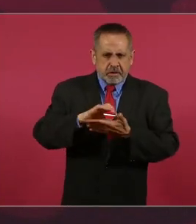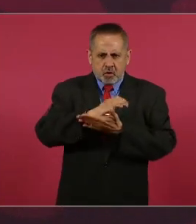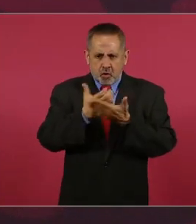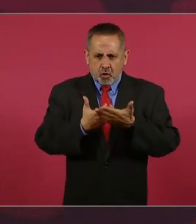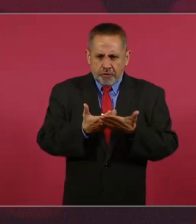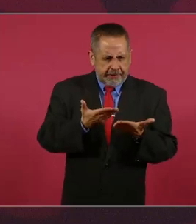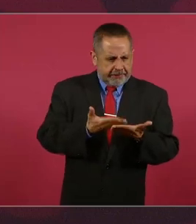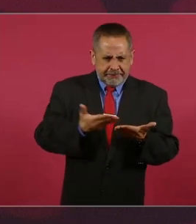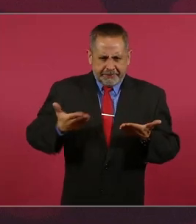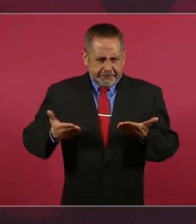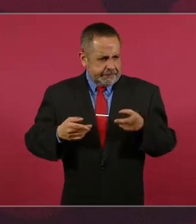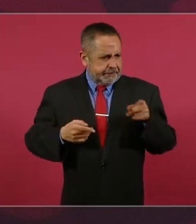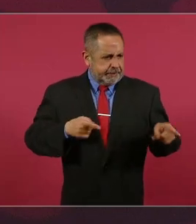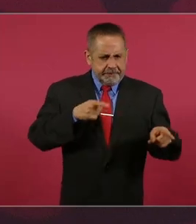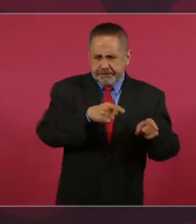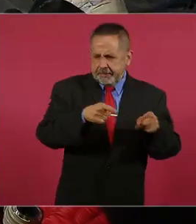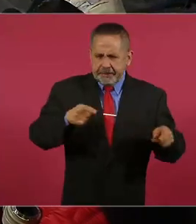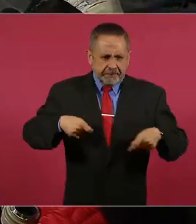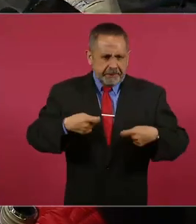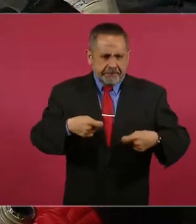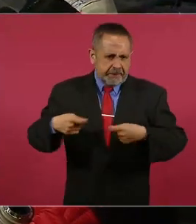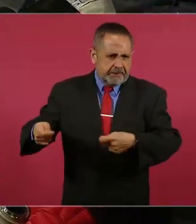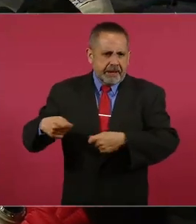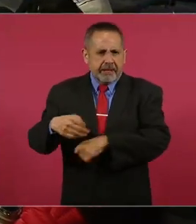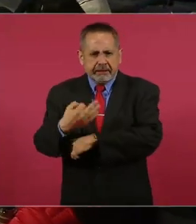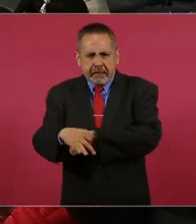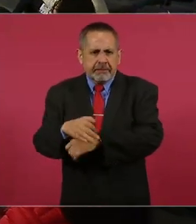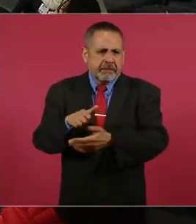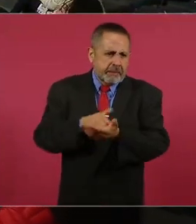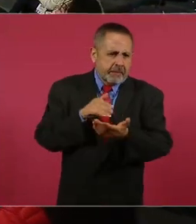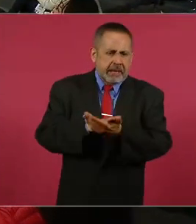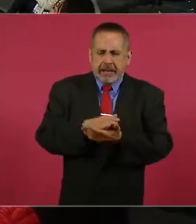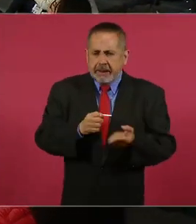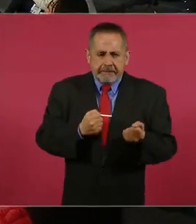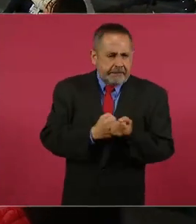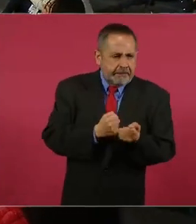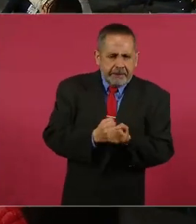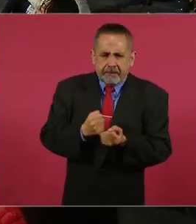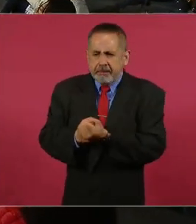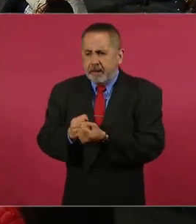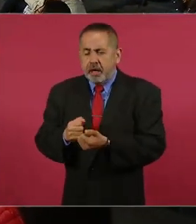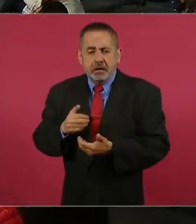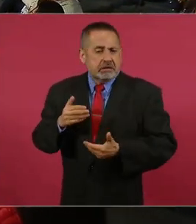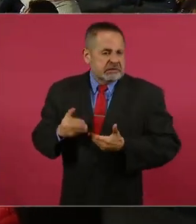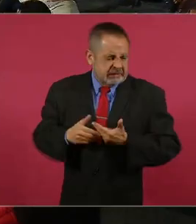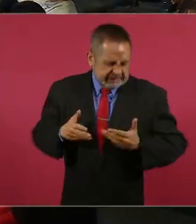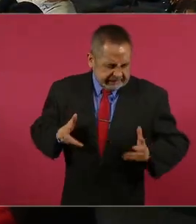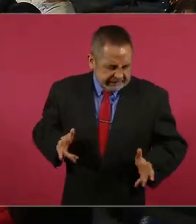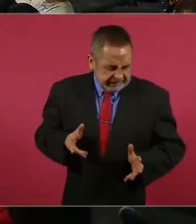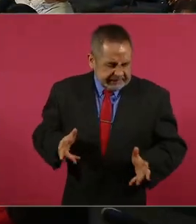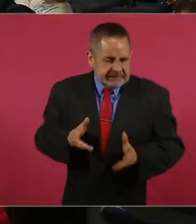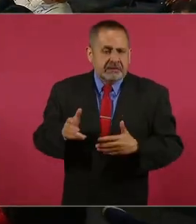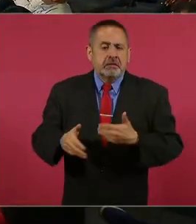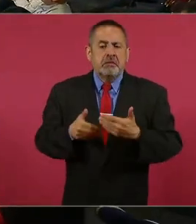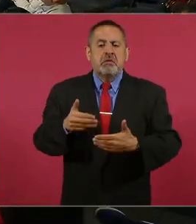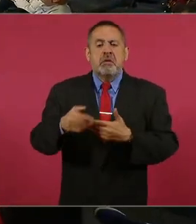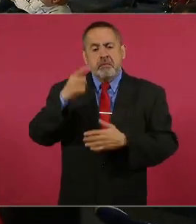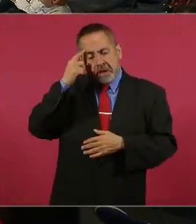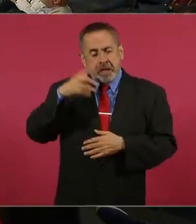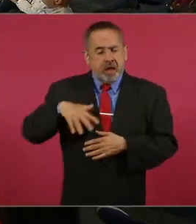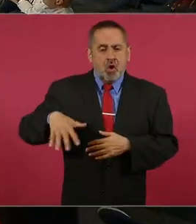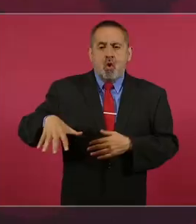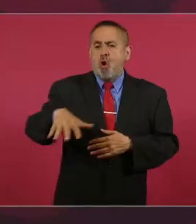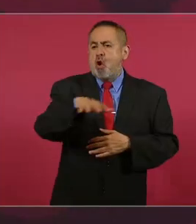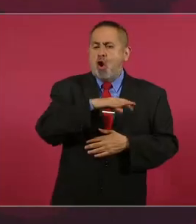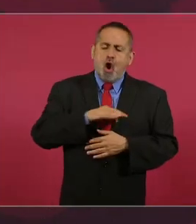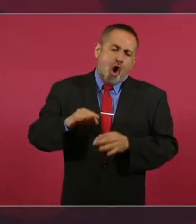en trámites, empujar al elefante para que camine y